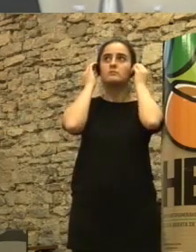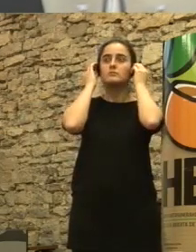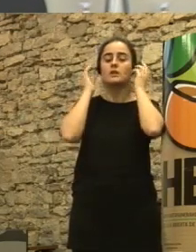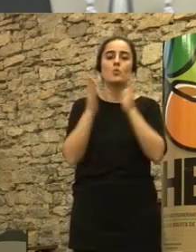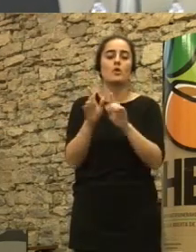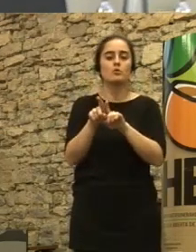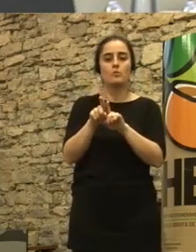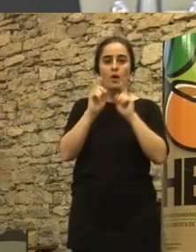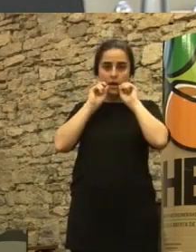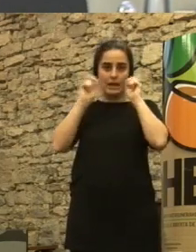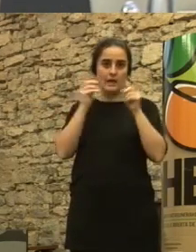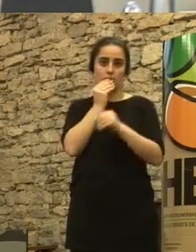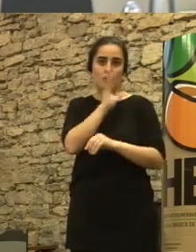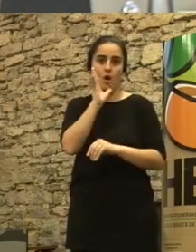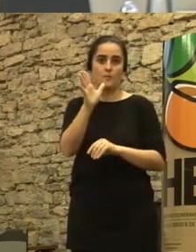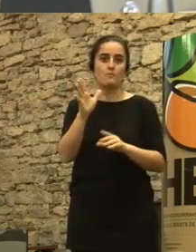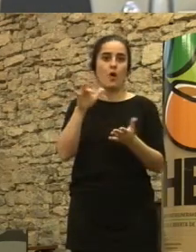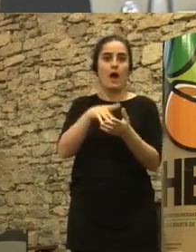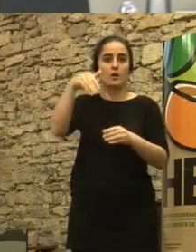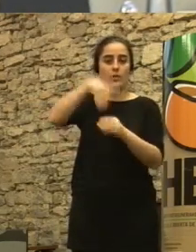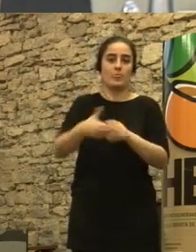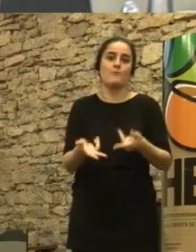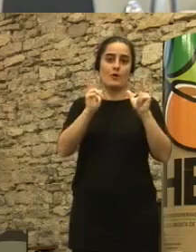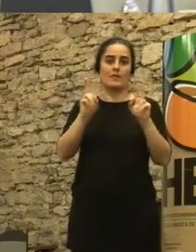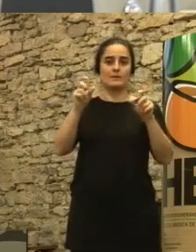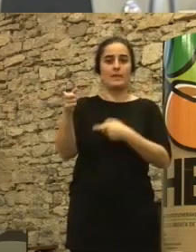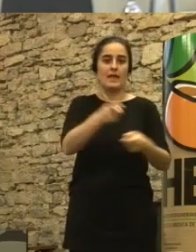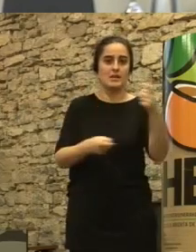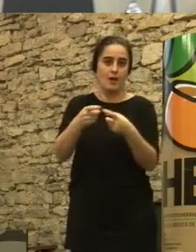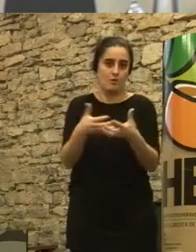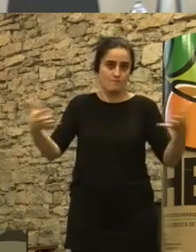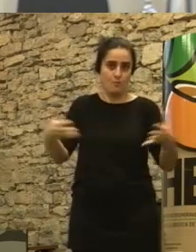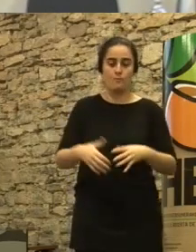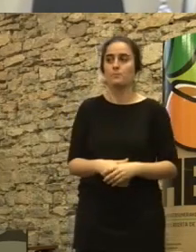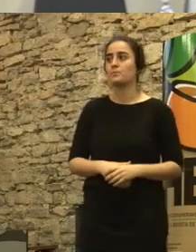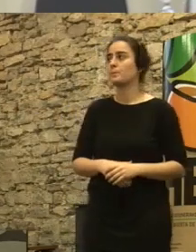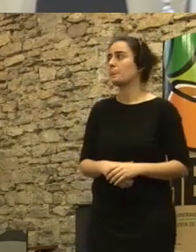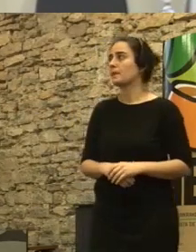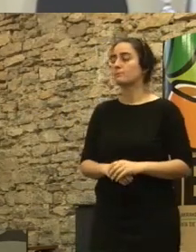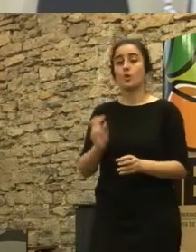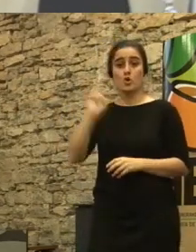porque democratiza la idea del lobby. Pero hay otros. Por ejemplo,